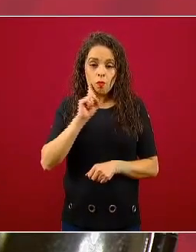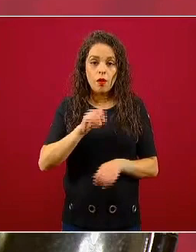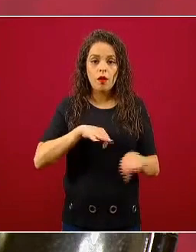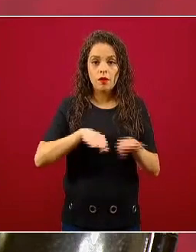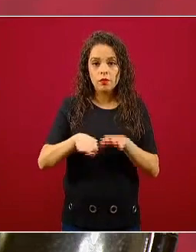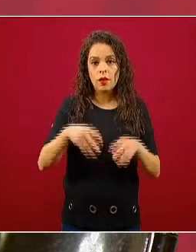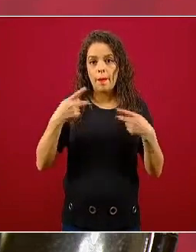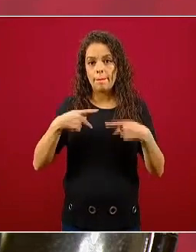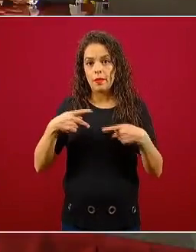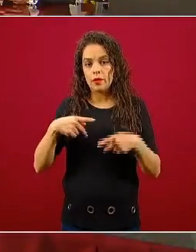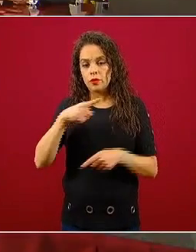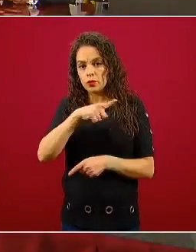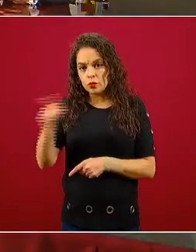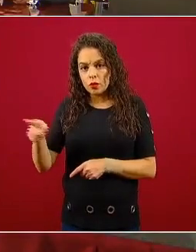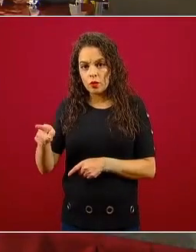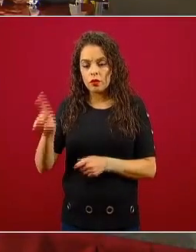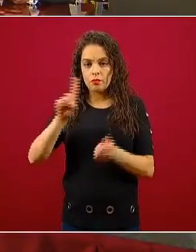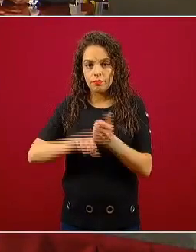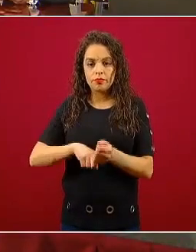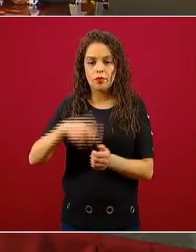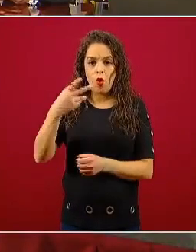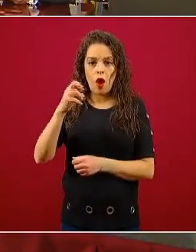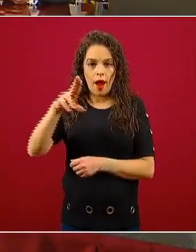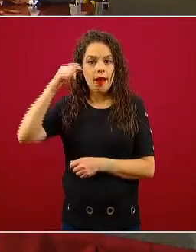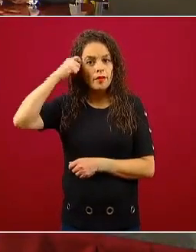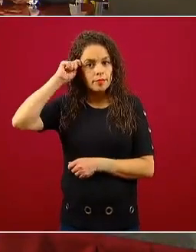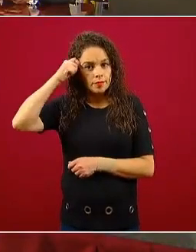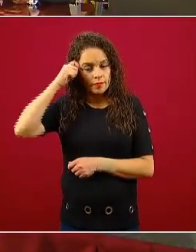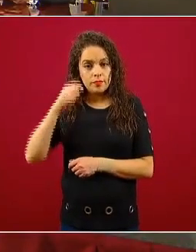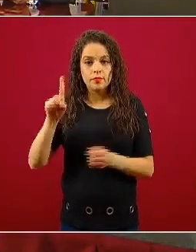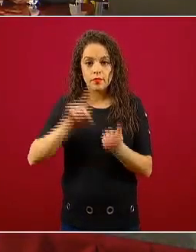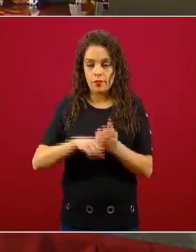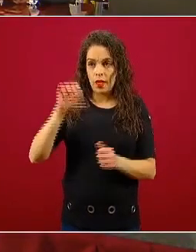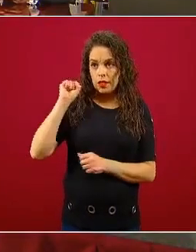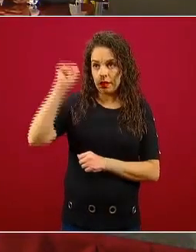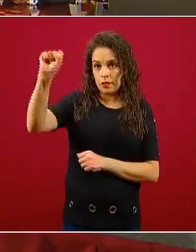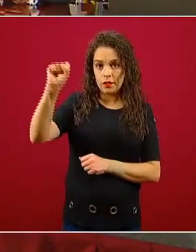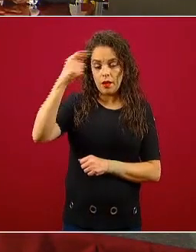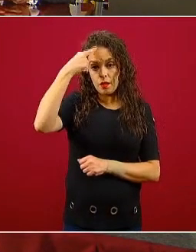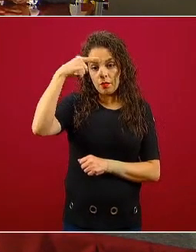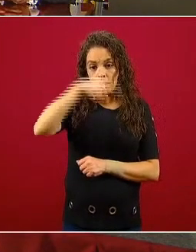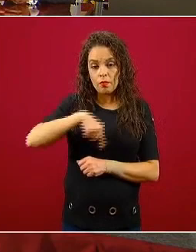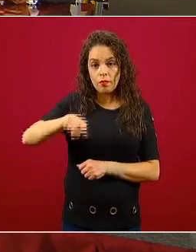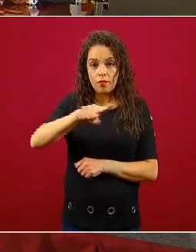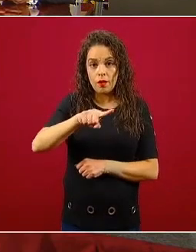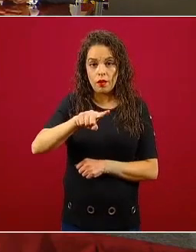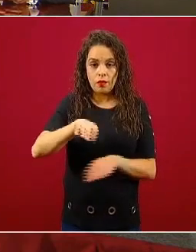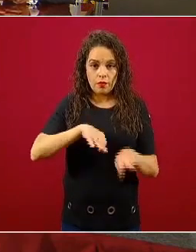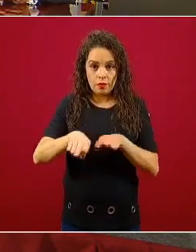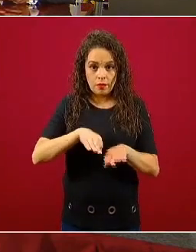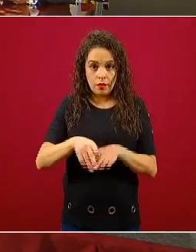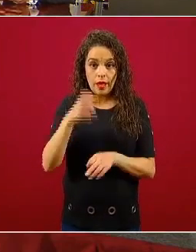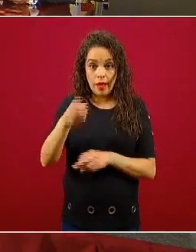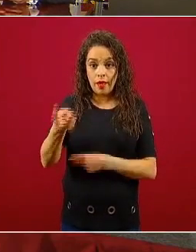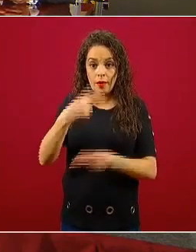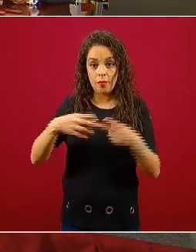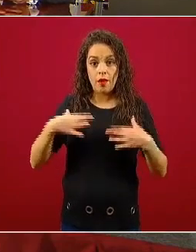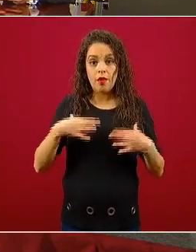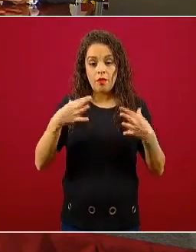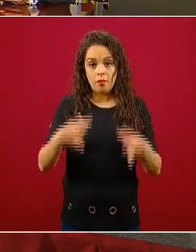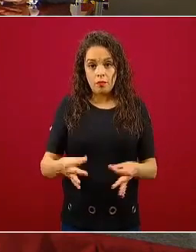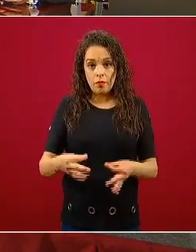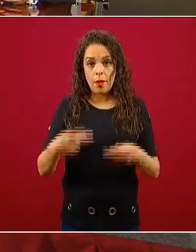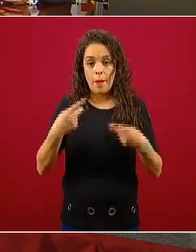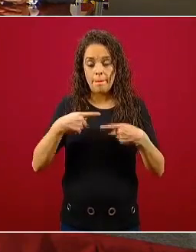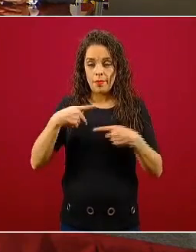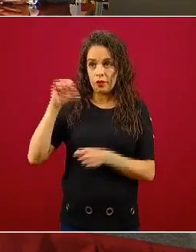cabo el proceso de sindicalización del sector laboral. Y así surgió el Sindicato Nacional de Trabajadoras y Trabajadores del